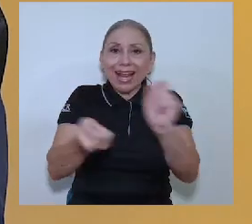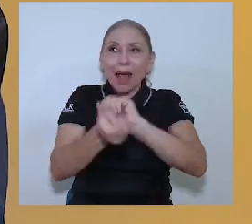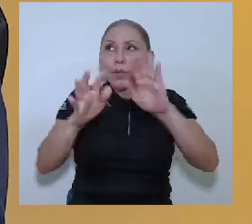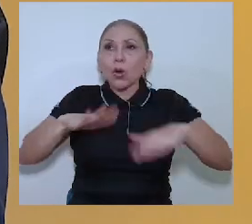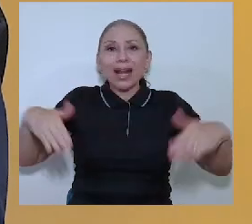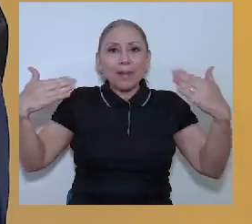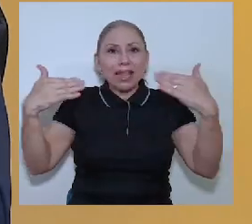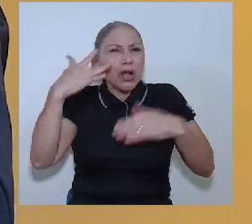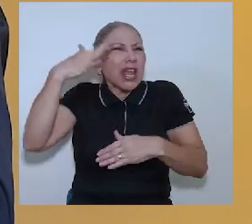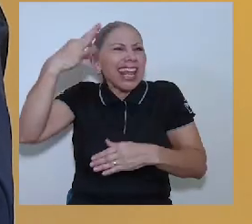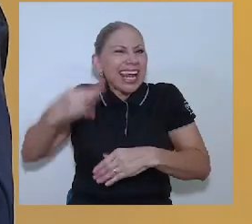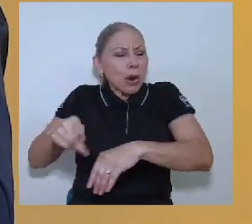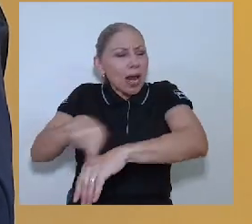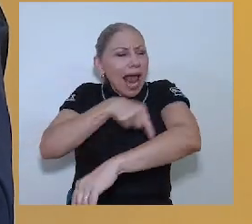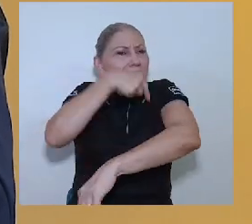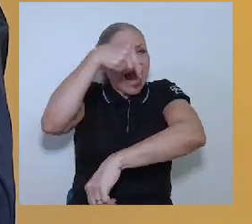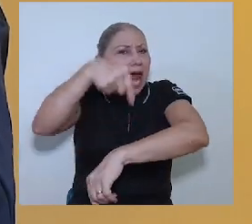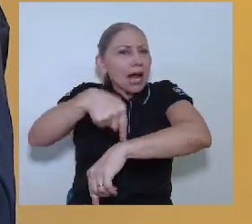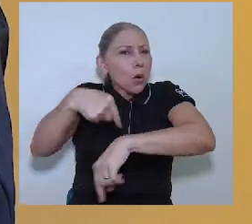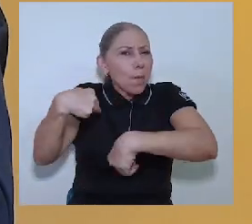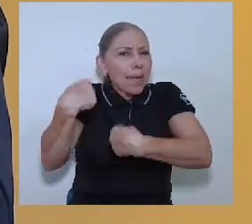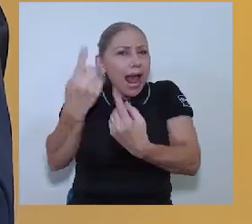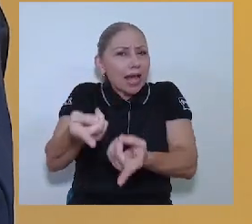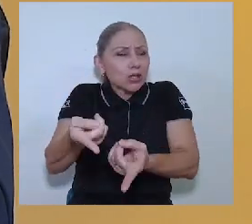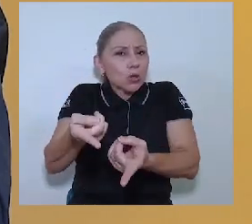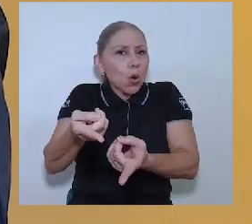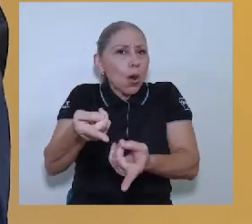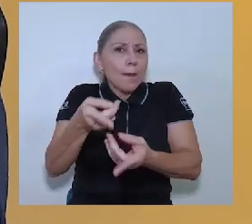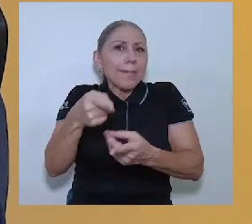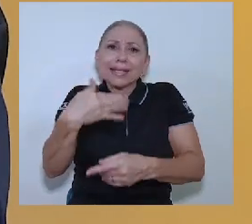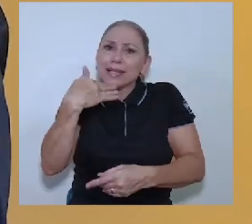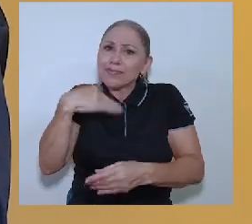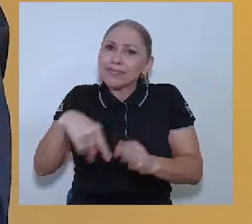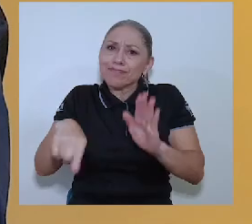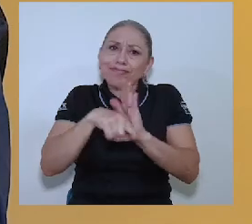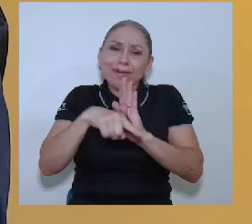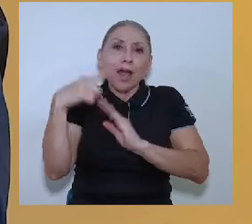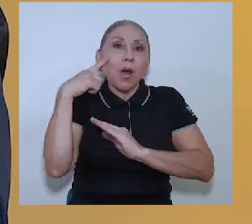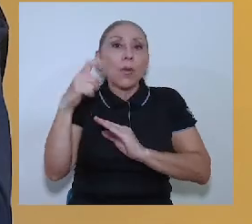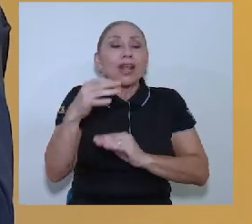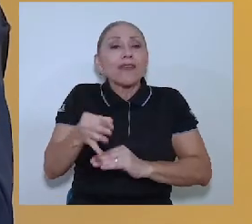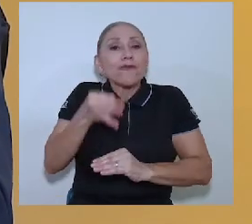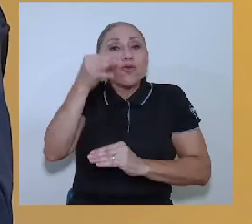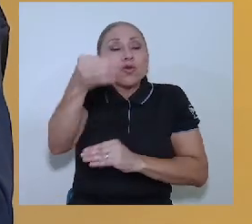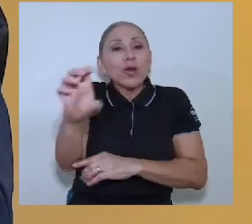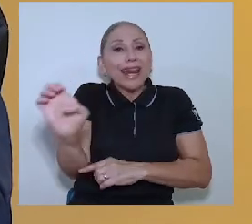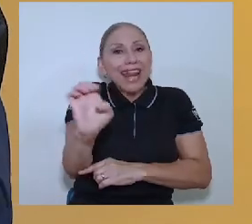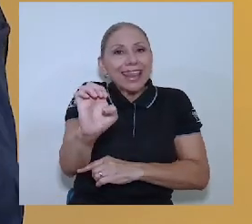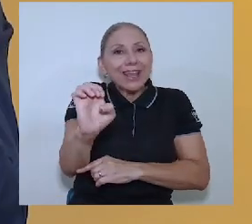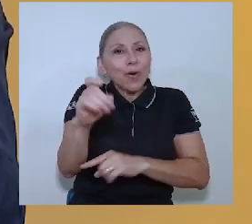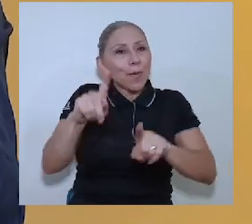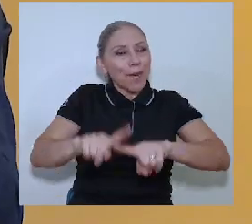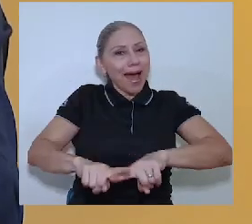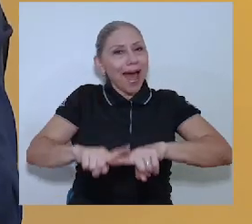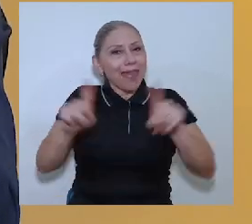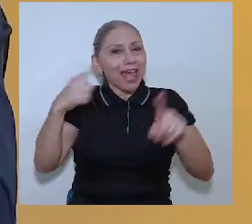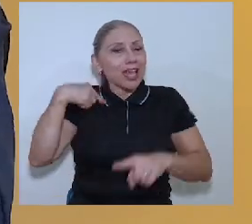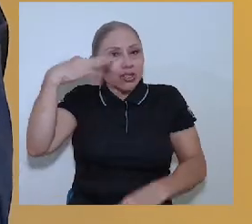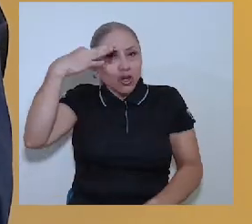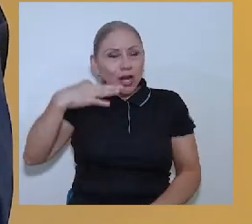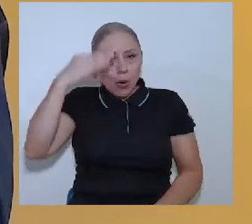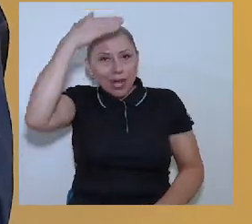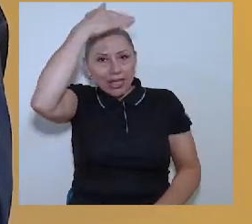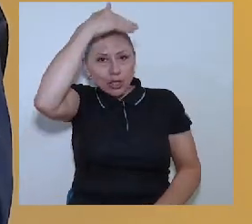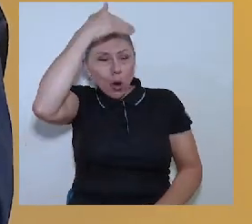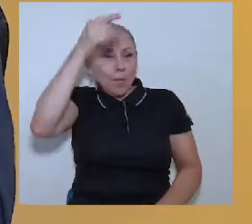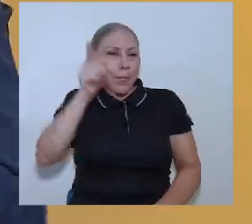que a largo plazo va a ser contraproducente porque el futuro energético va por otro lado y eso yo creo que Trump no termina